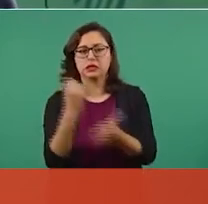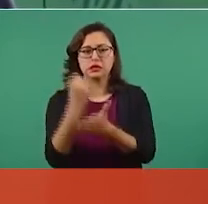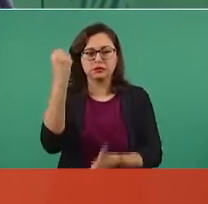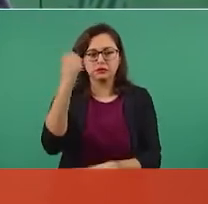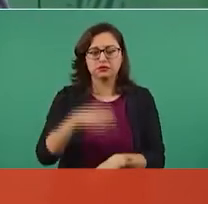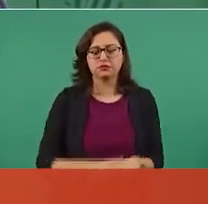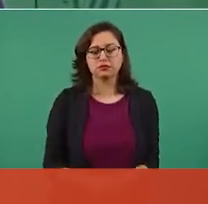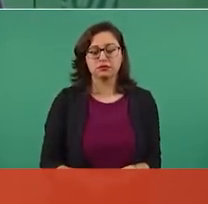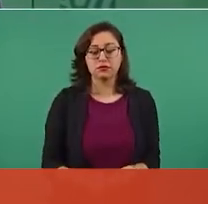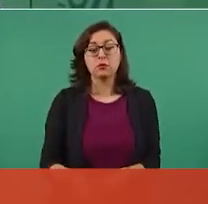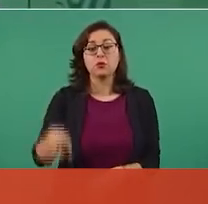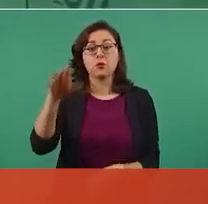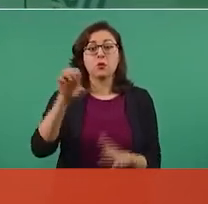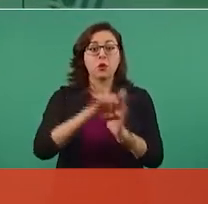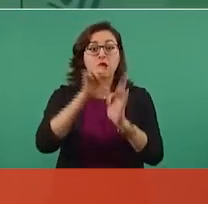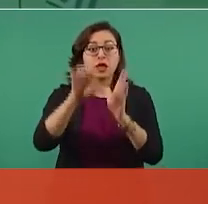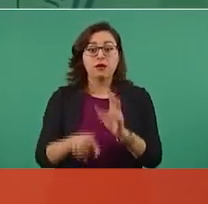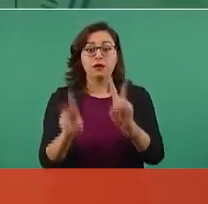Nacional,